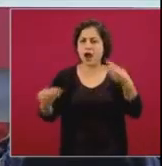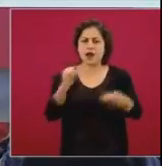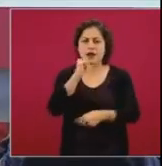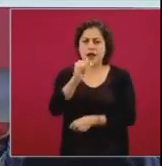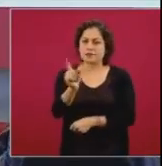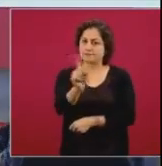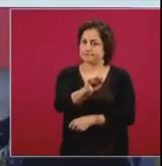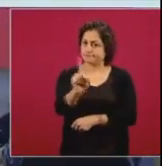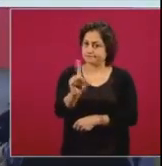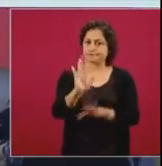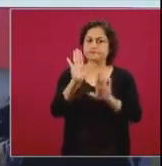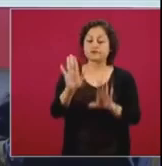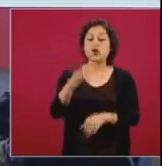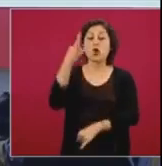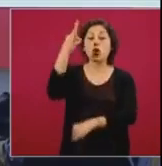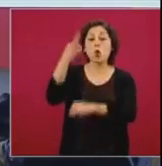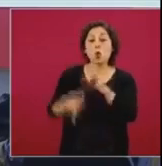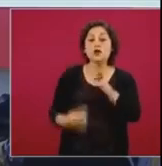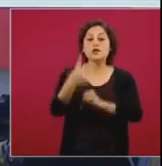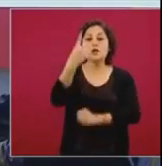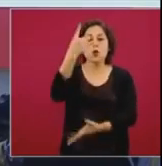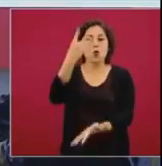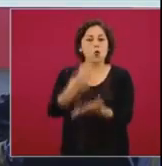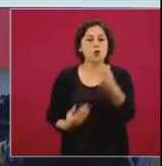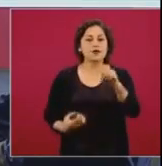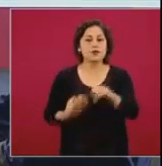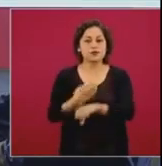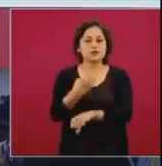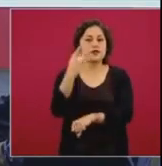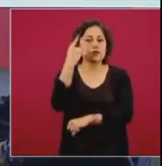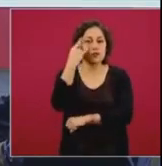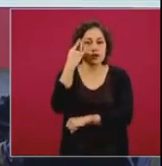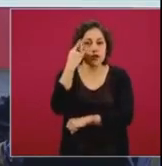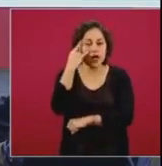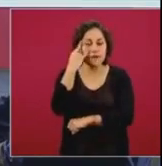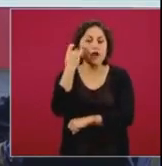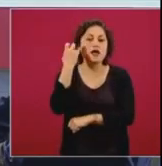está Campeche, nuestro único estado que hasta el momento ha llegado al